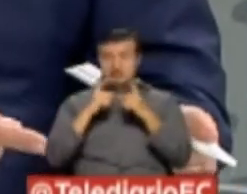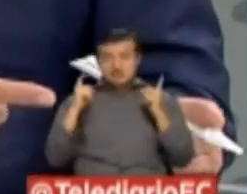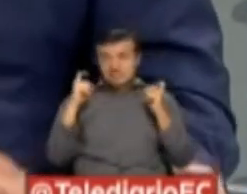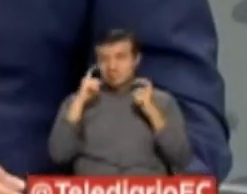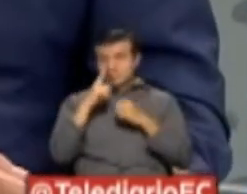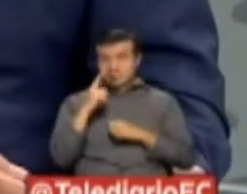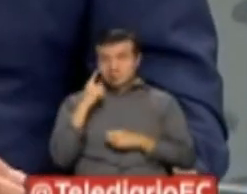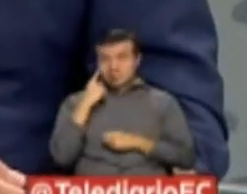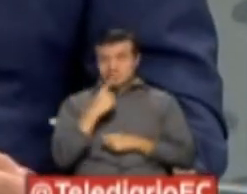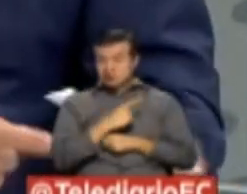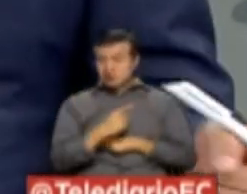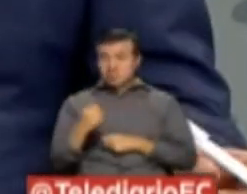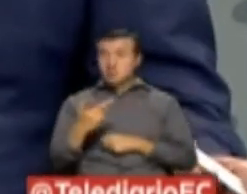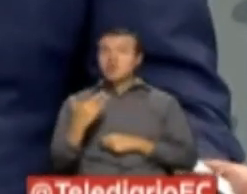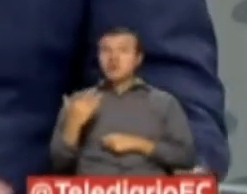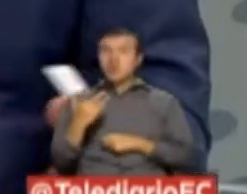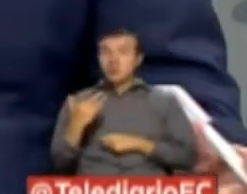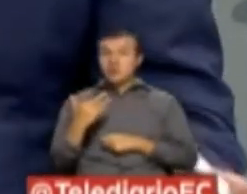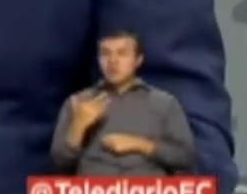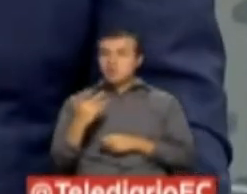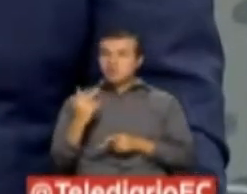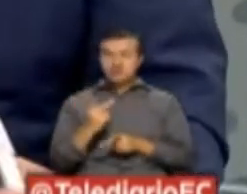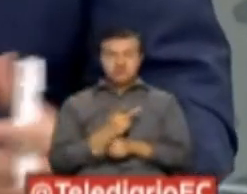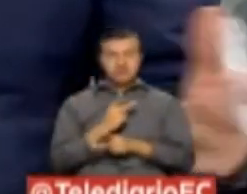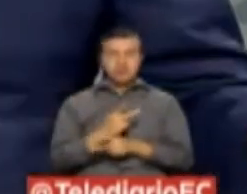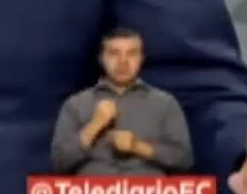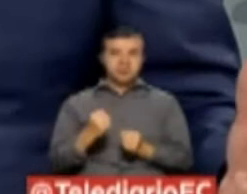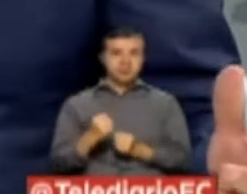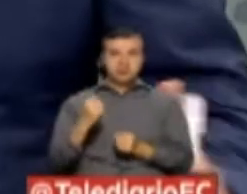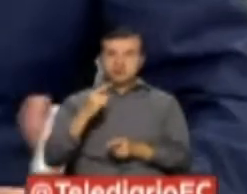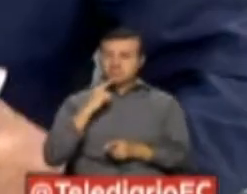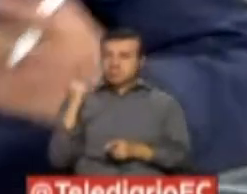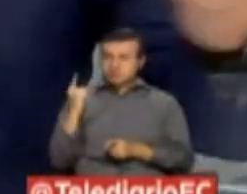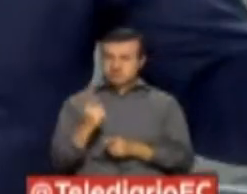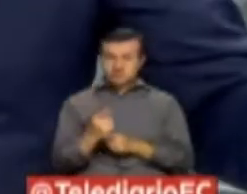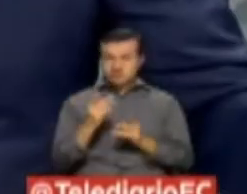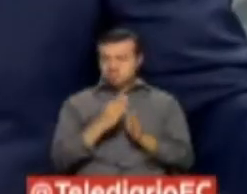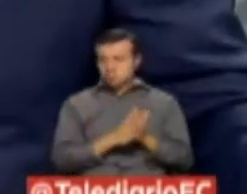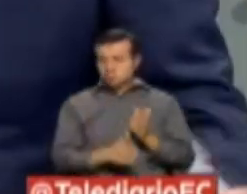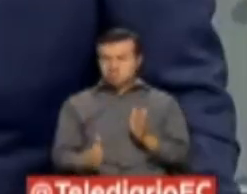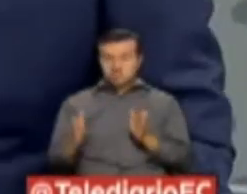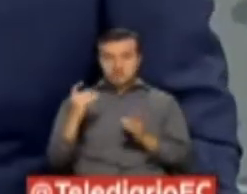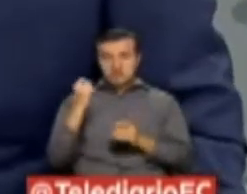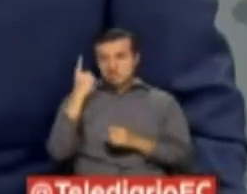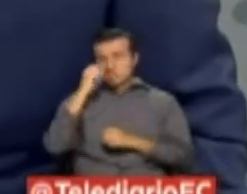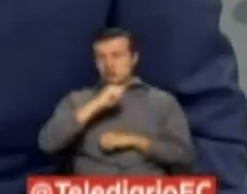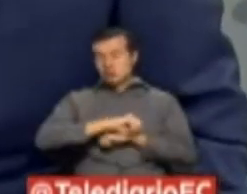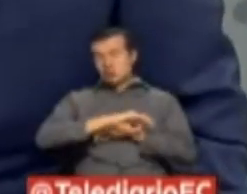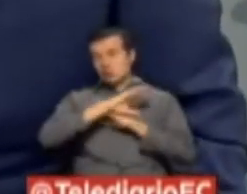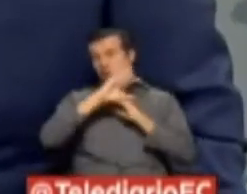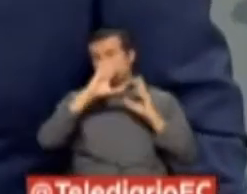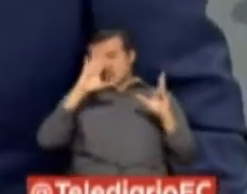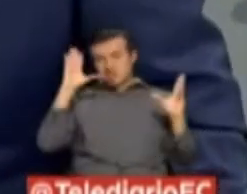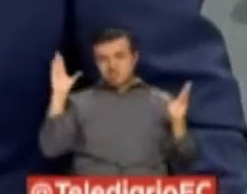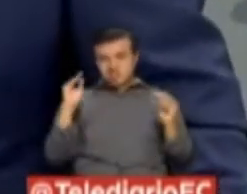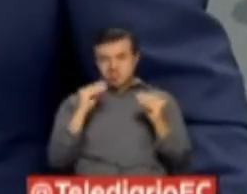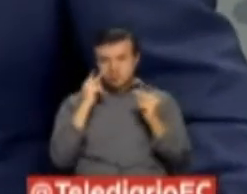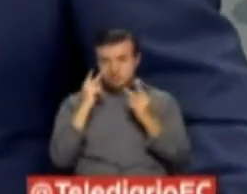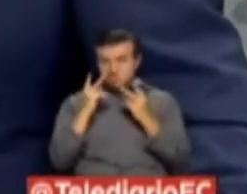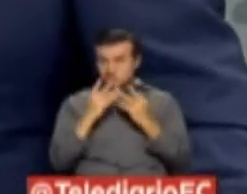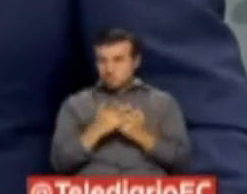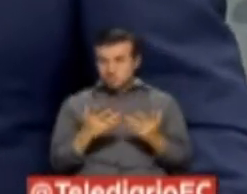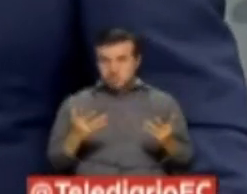termina en un accidente y en una catástrofe que digamos saca a la luz todo toda esta